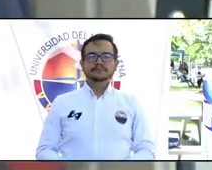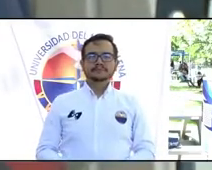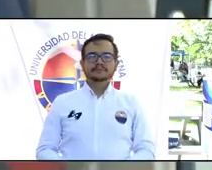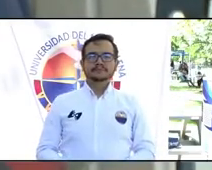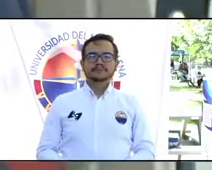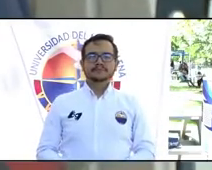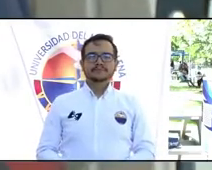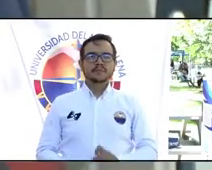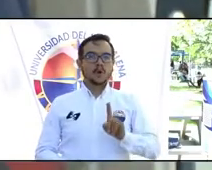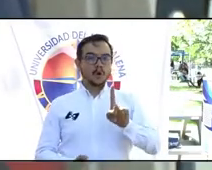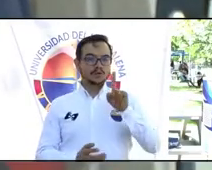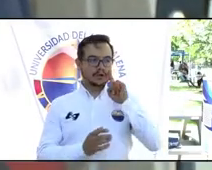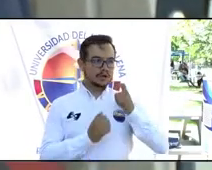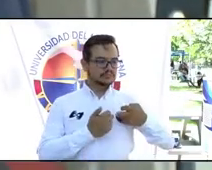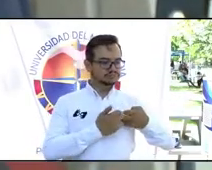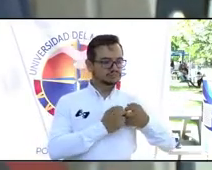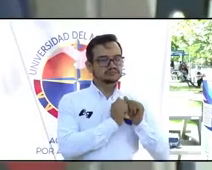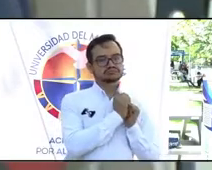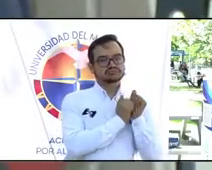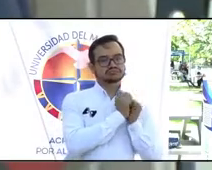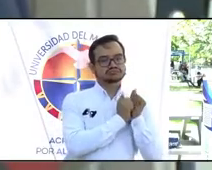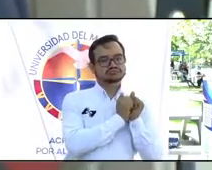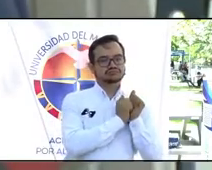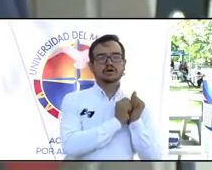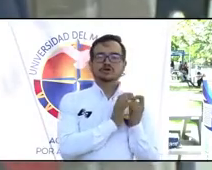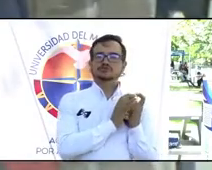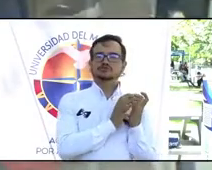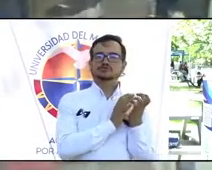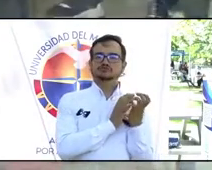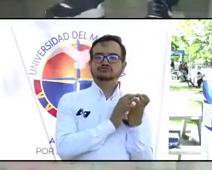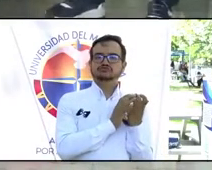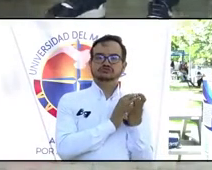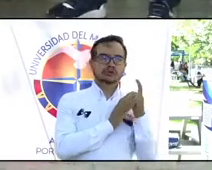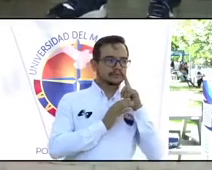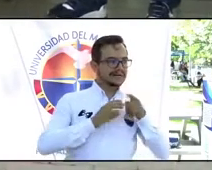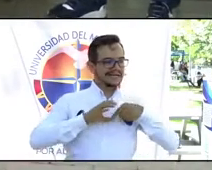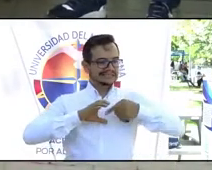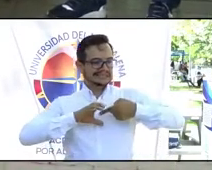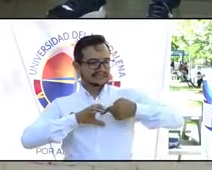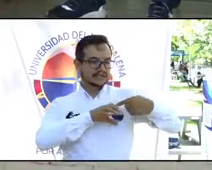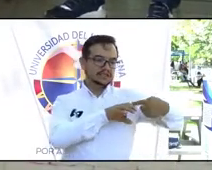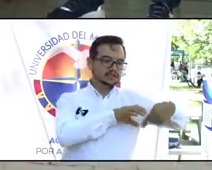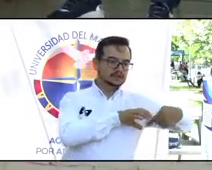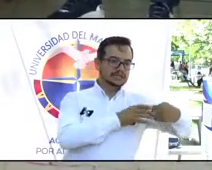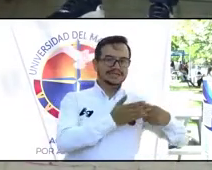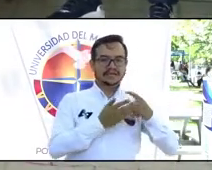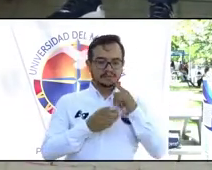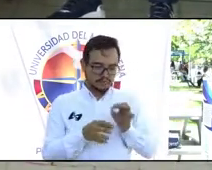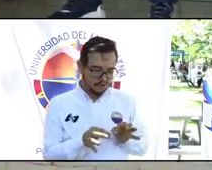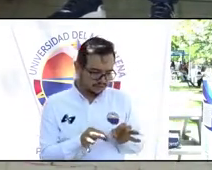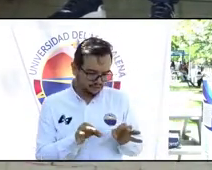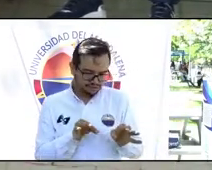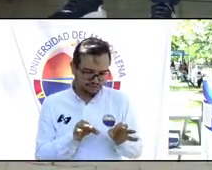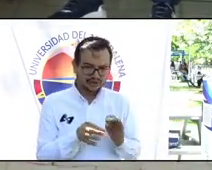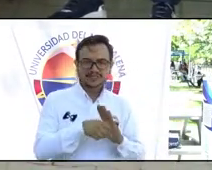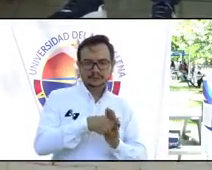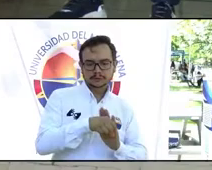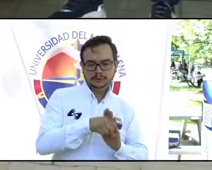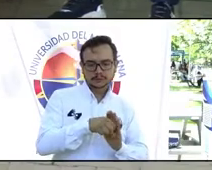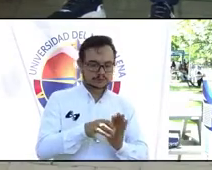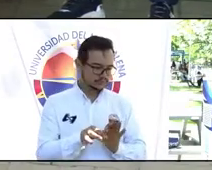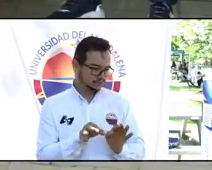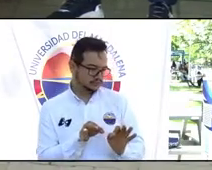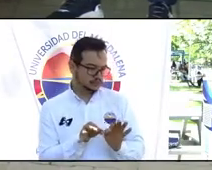Un motor eléctrico de doble extremo rotativo con 2 discos para pulir diferentes placas acrílicas temporales en el laboratorio